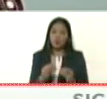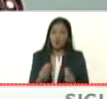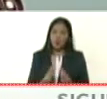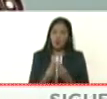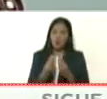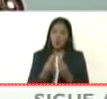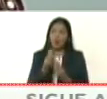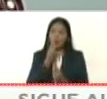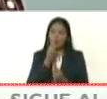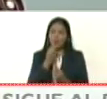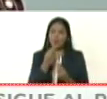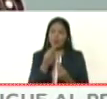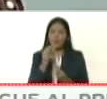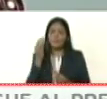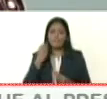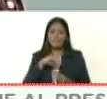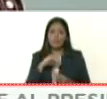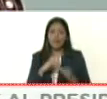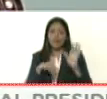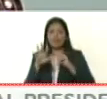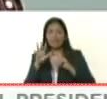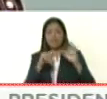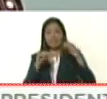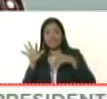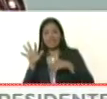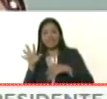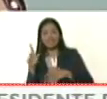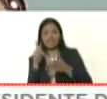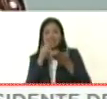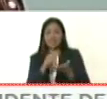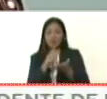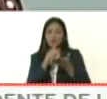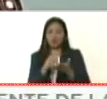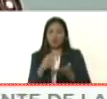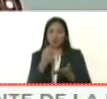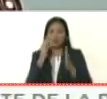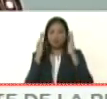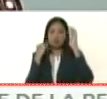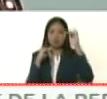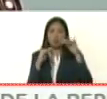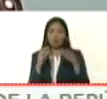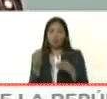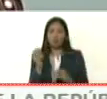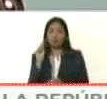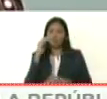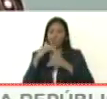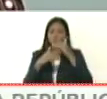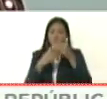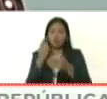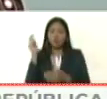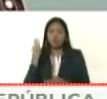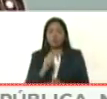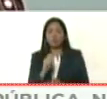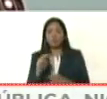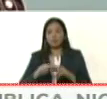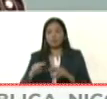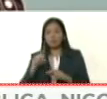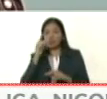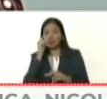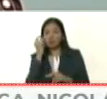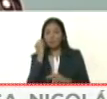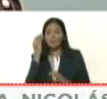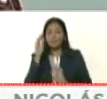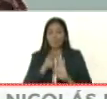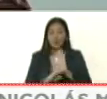de alimentos que van entre 10 y 15 kilogramos, son atendidos mes a mes, y los niños y niñas menores de